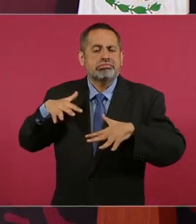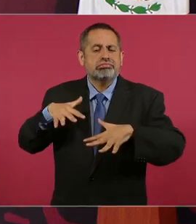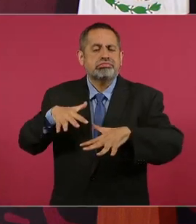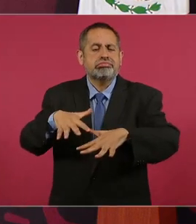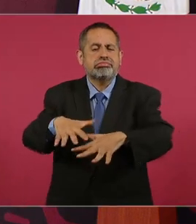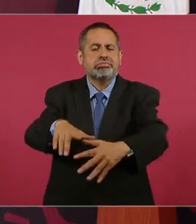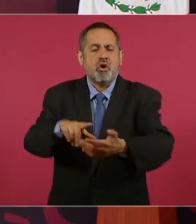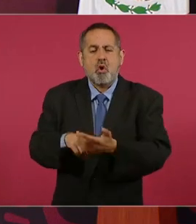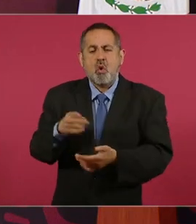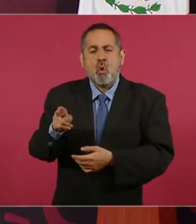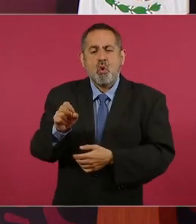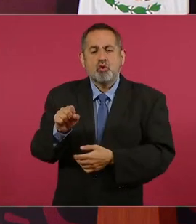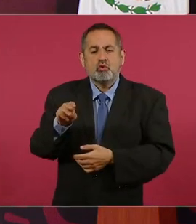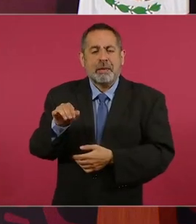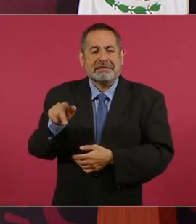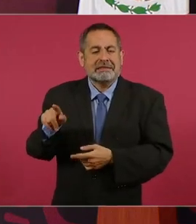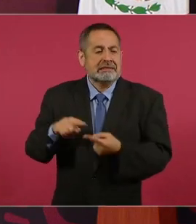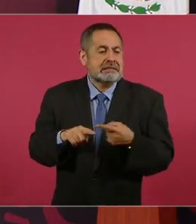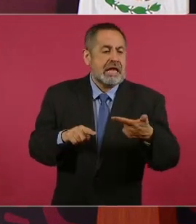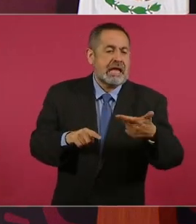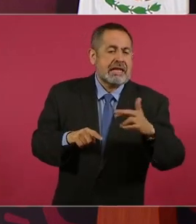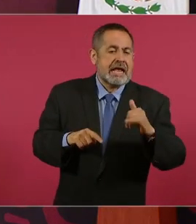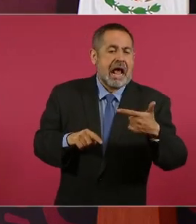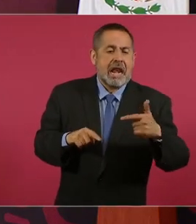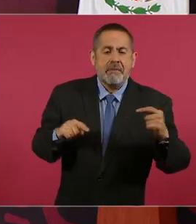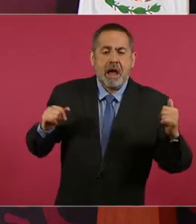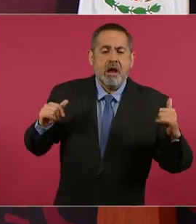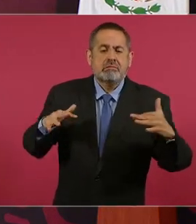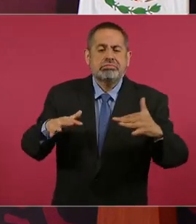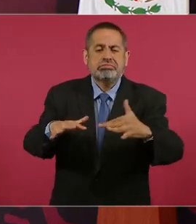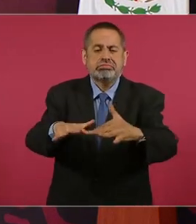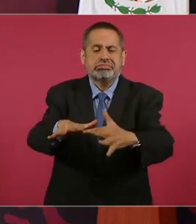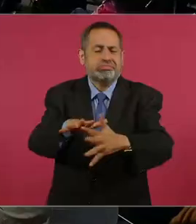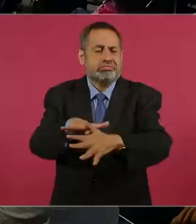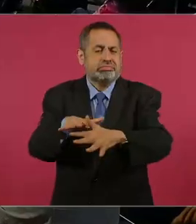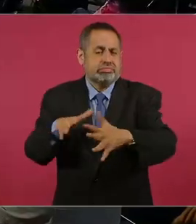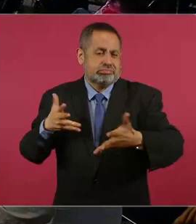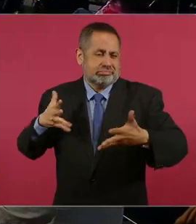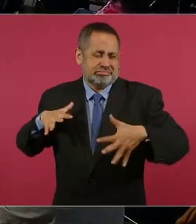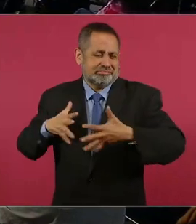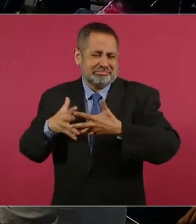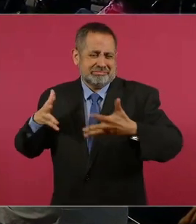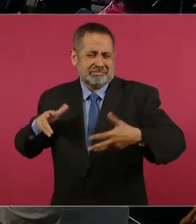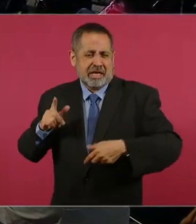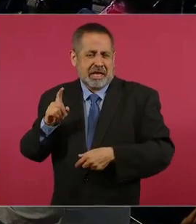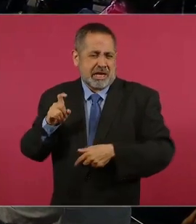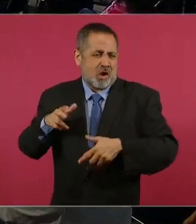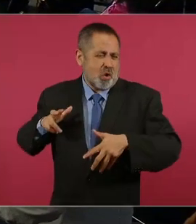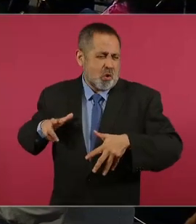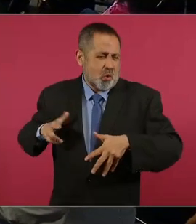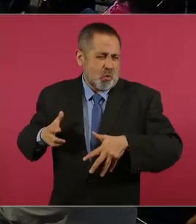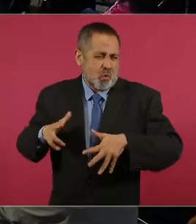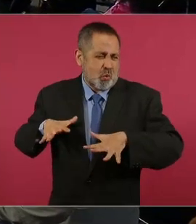del Usumacinta y del Grijalva, es un río de,